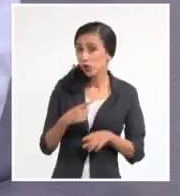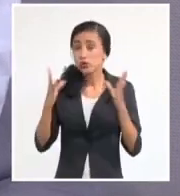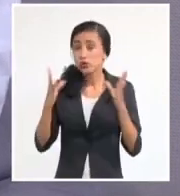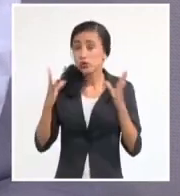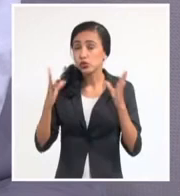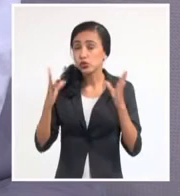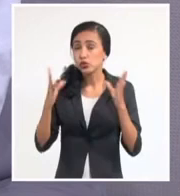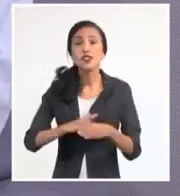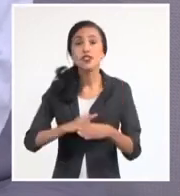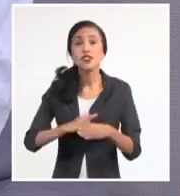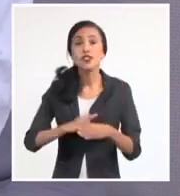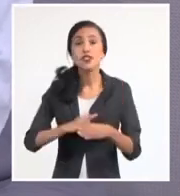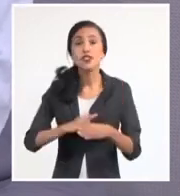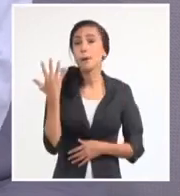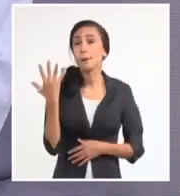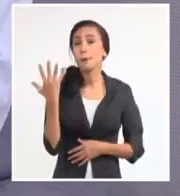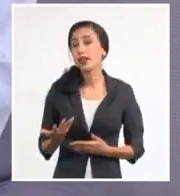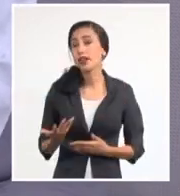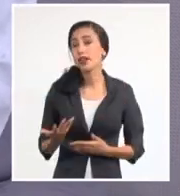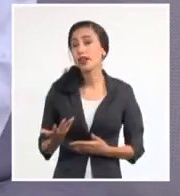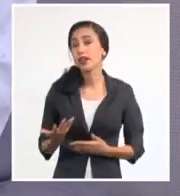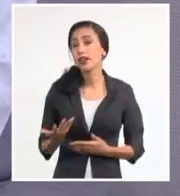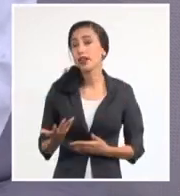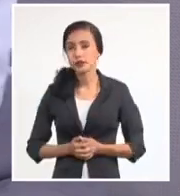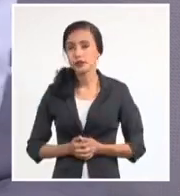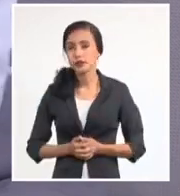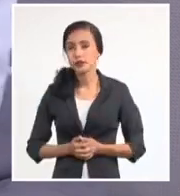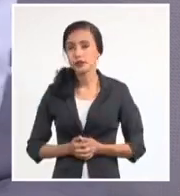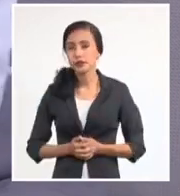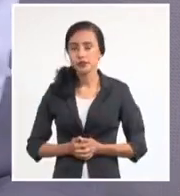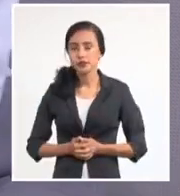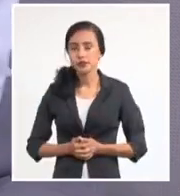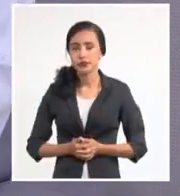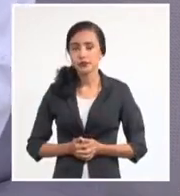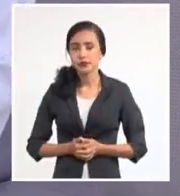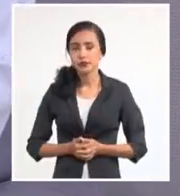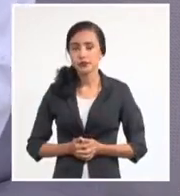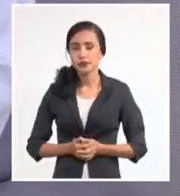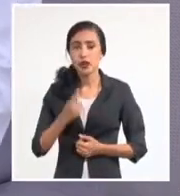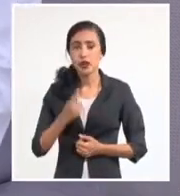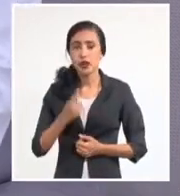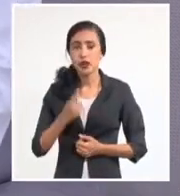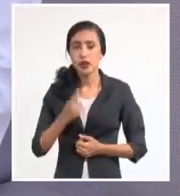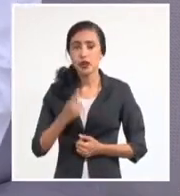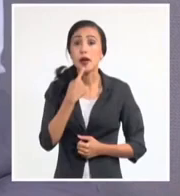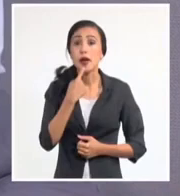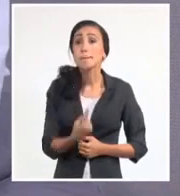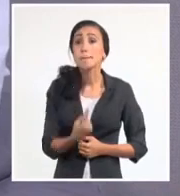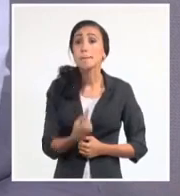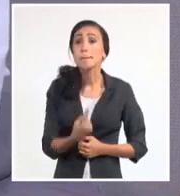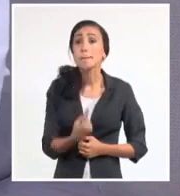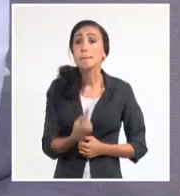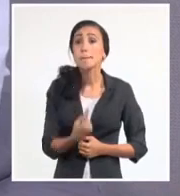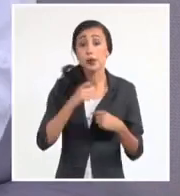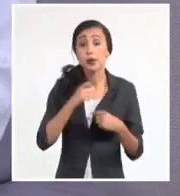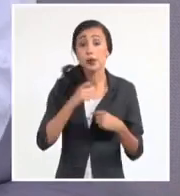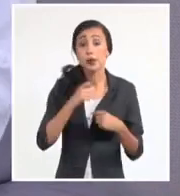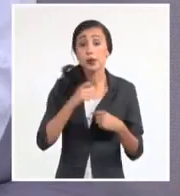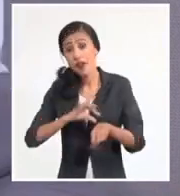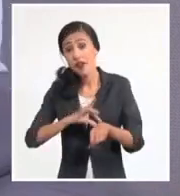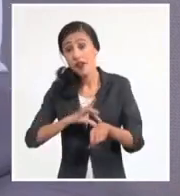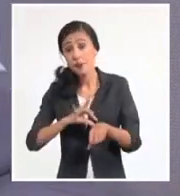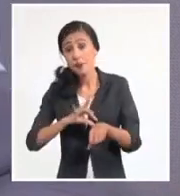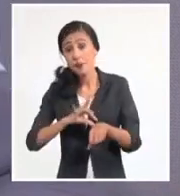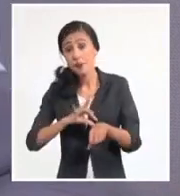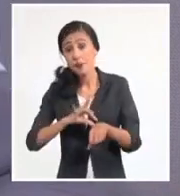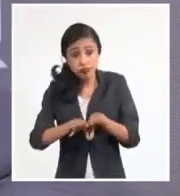nadie piense que va a ser una catástrofe. A veces así subrepticiamente entra y crea descalabros como las pandemias, que además no se